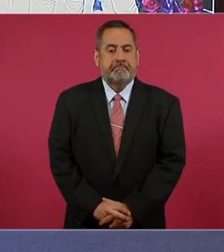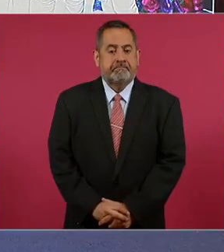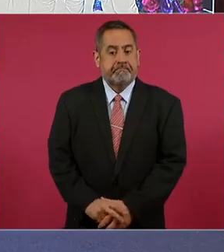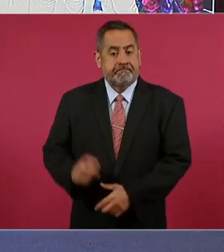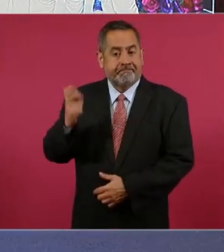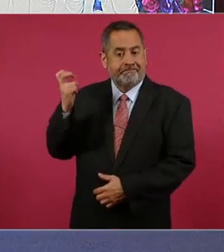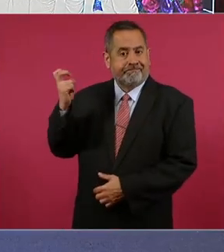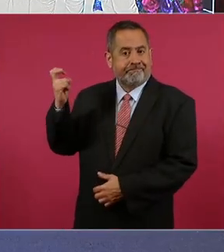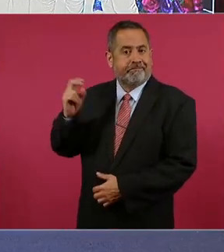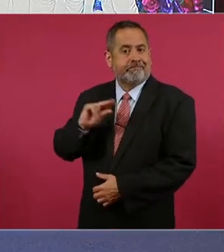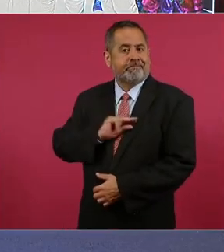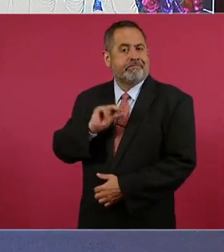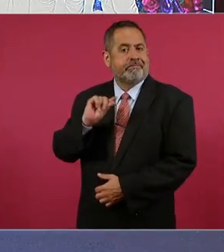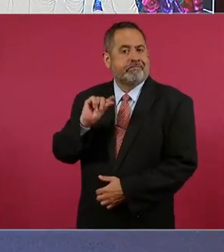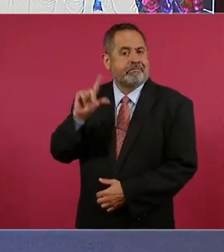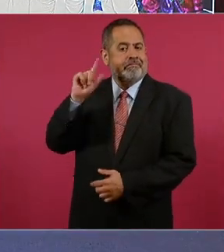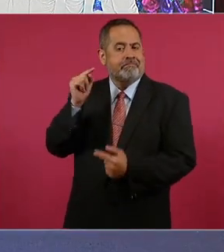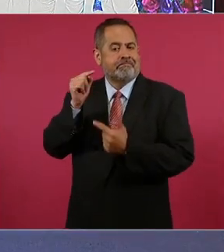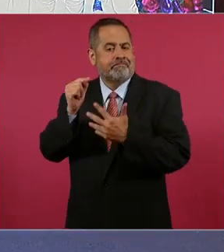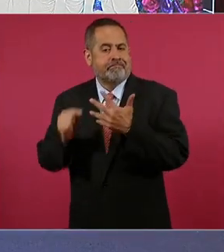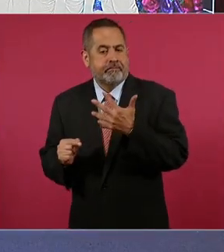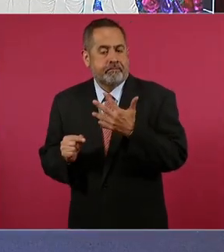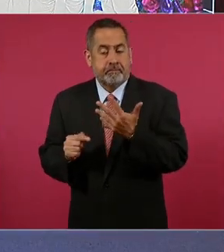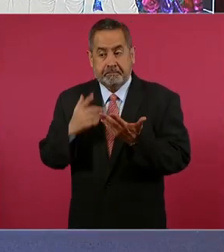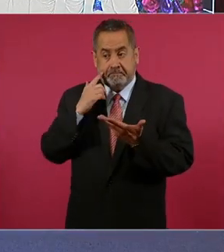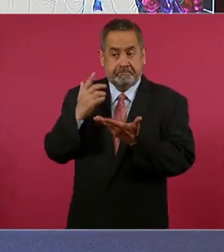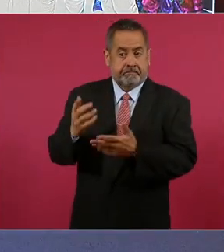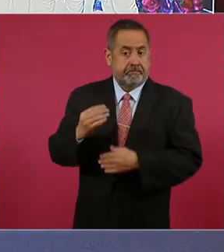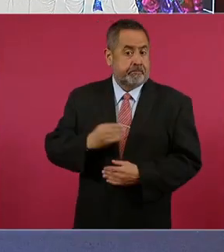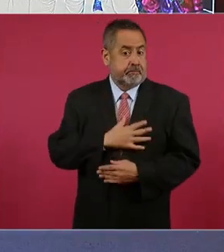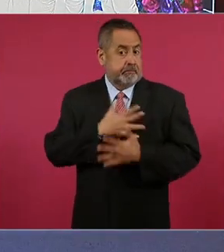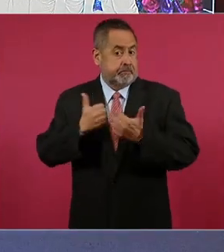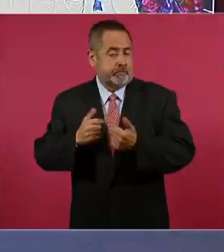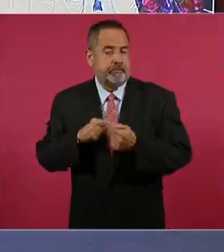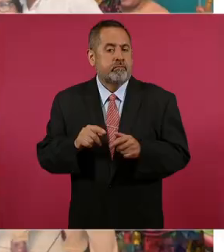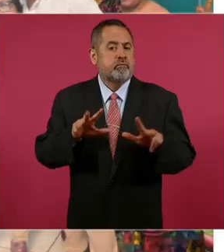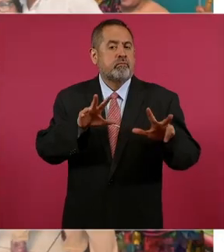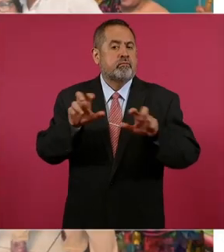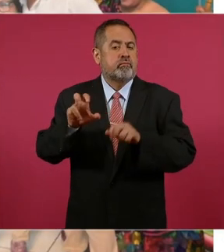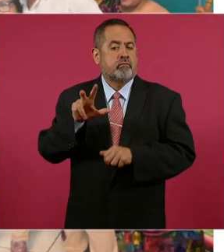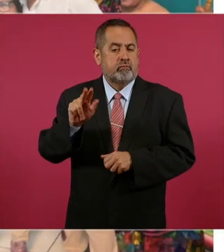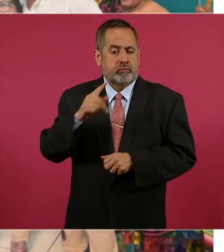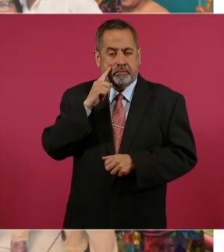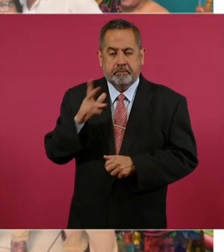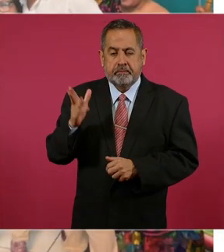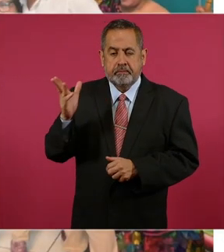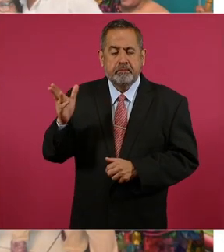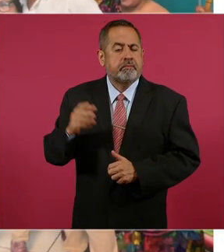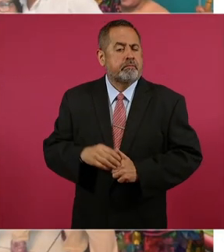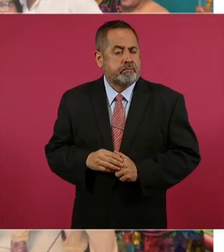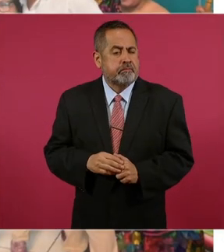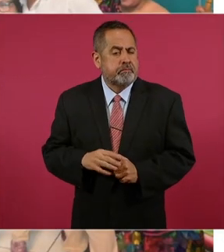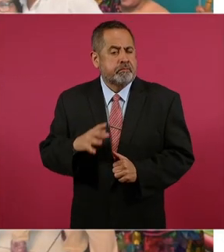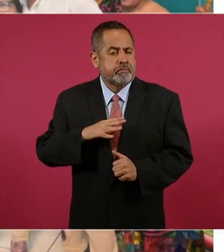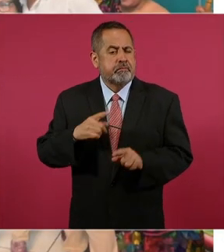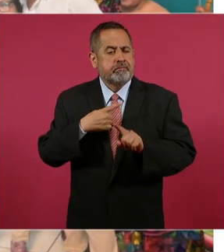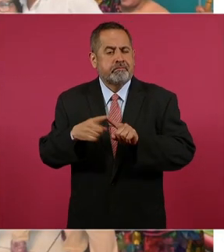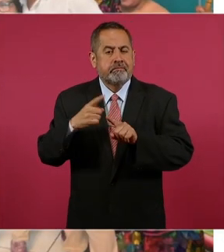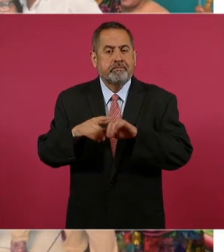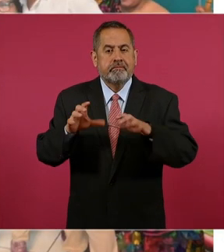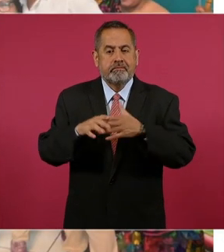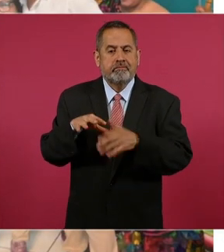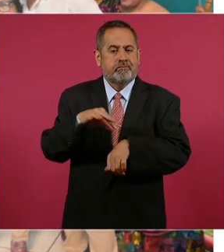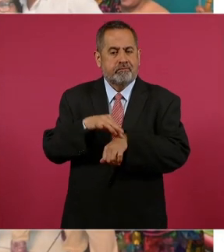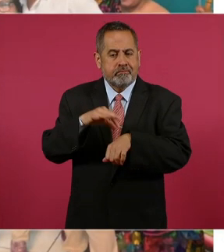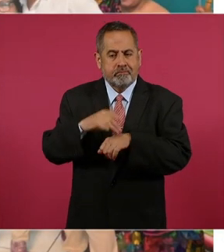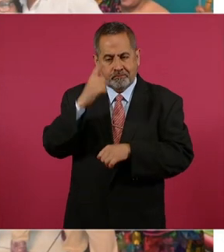especialidad. Como podemos ver en el caso de IMSS-Bienestar, 880 médicas y médicos anestesiólogos fueron ya